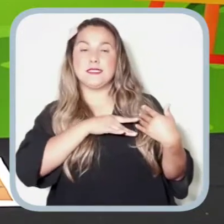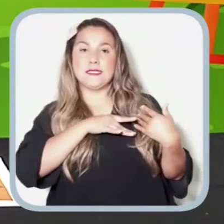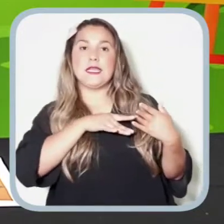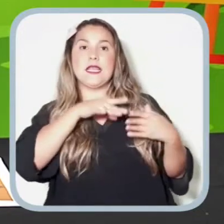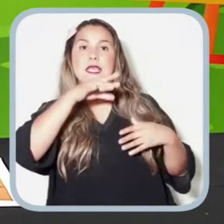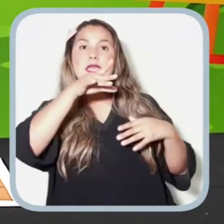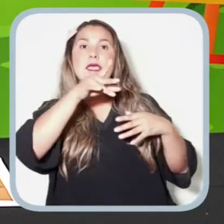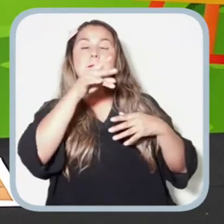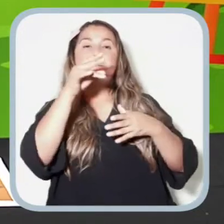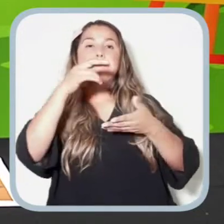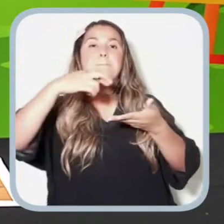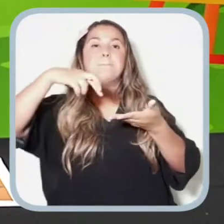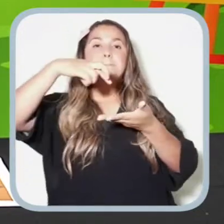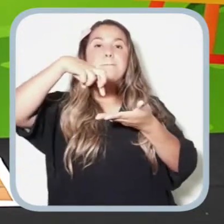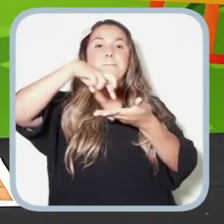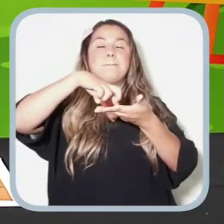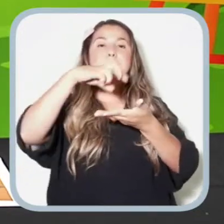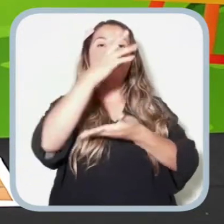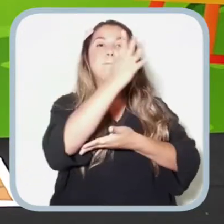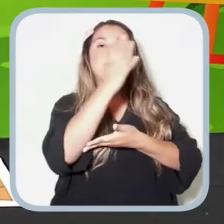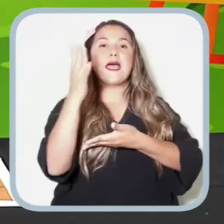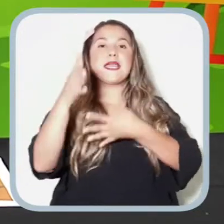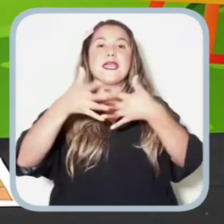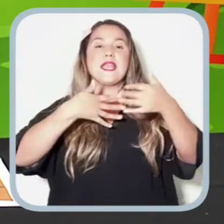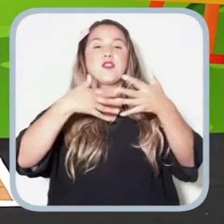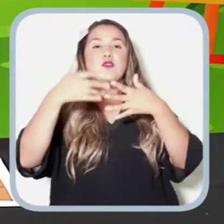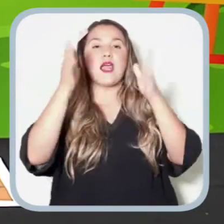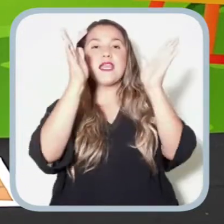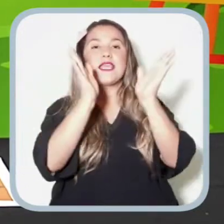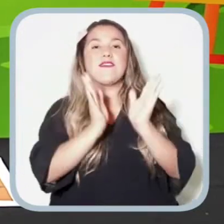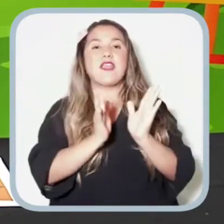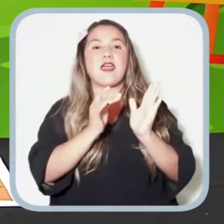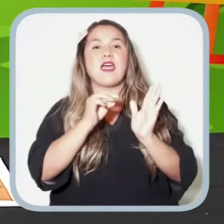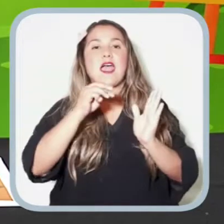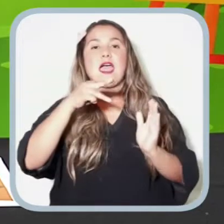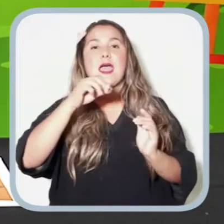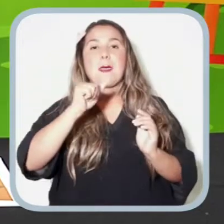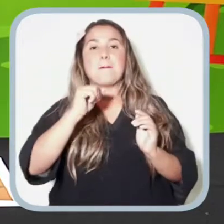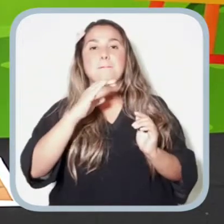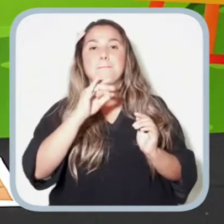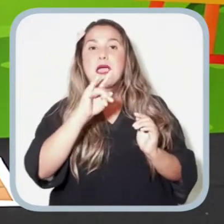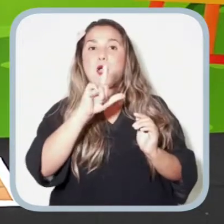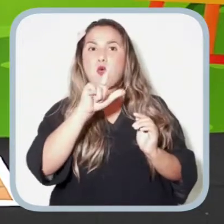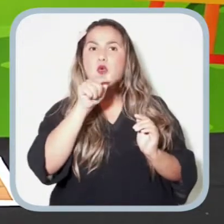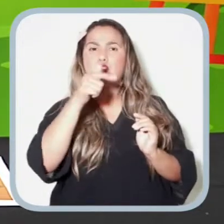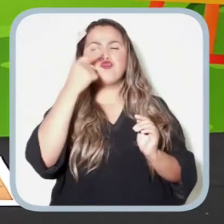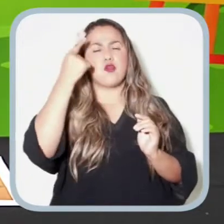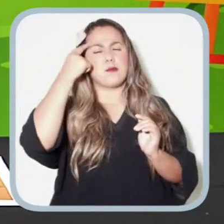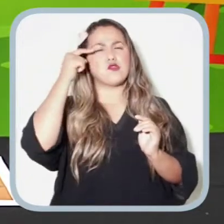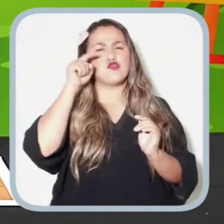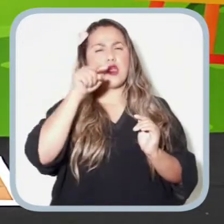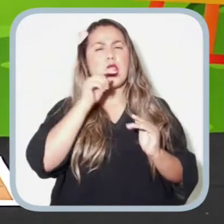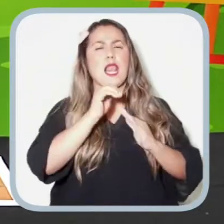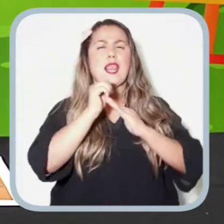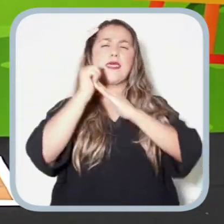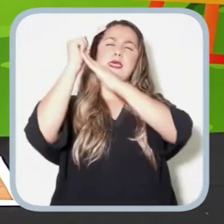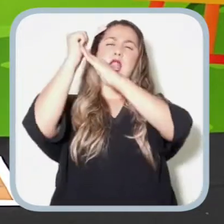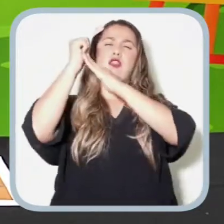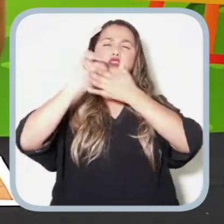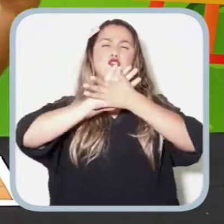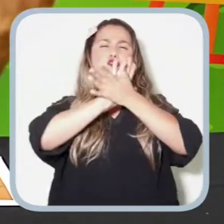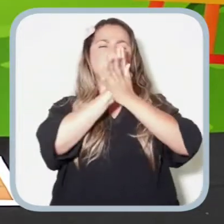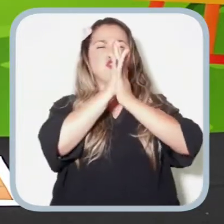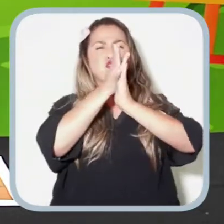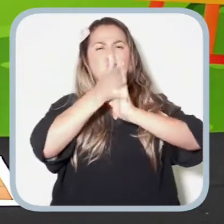el hábitat ahí en el parque natural quebrada de macul es es su hábitat yo creo que él está a la cabeza liderando todo ese